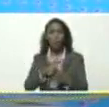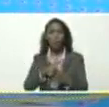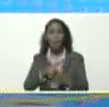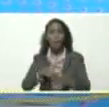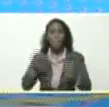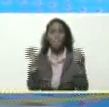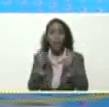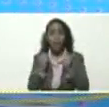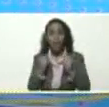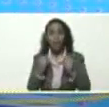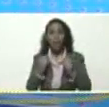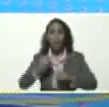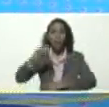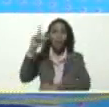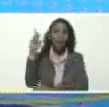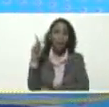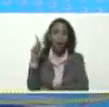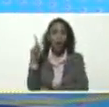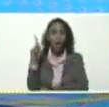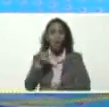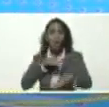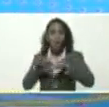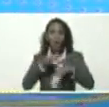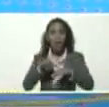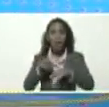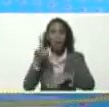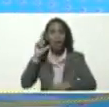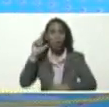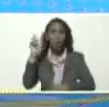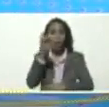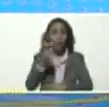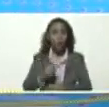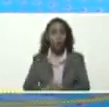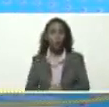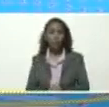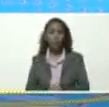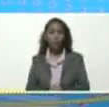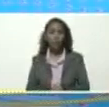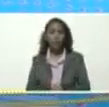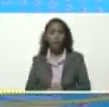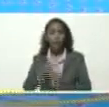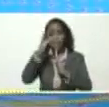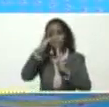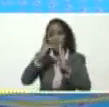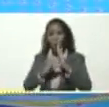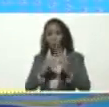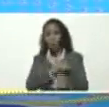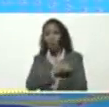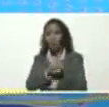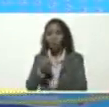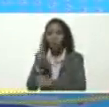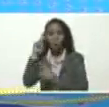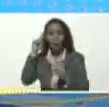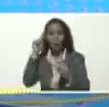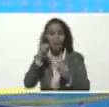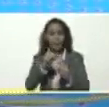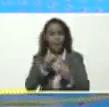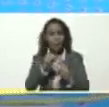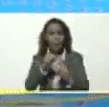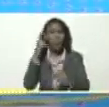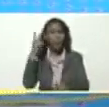Mérida, Lara, Cojedes y Guárico. Las de menor cumplimiento de la meta, que